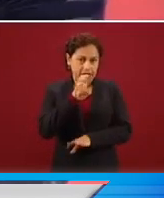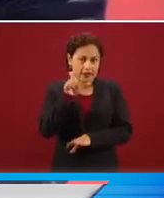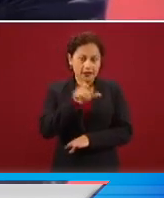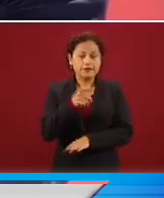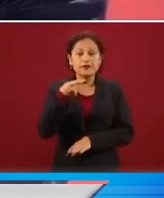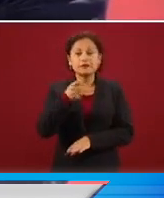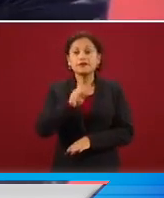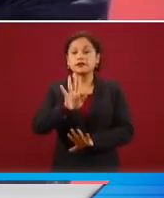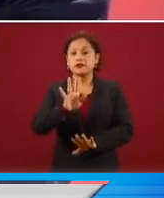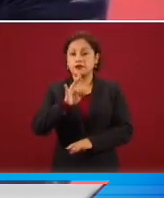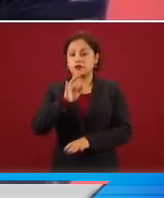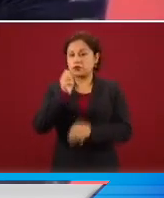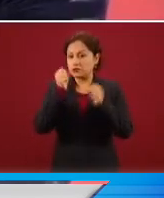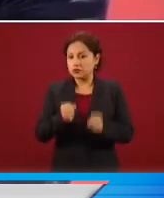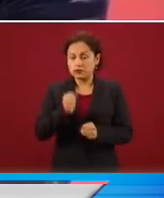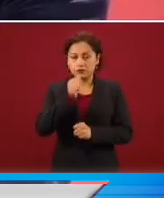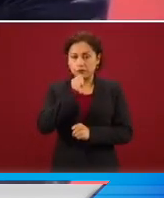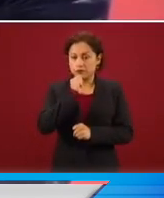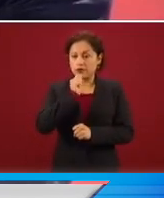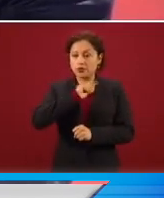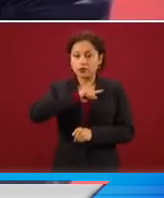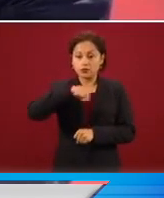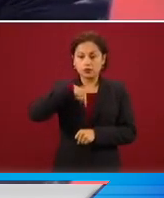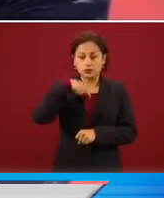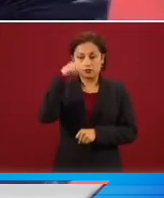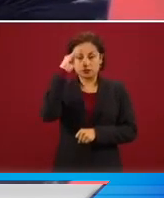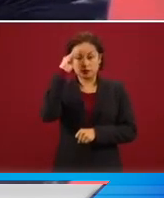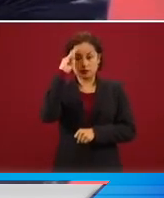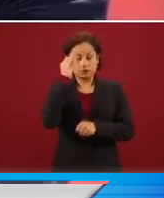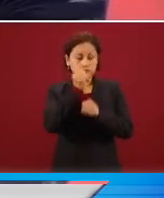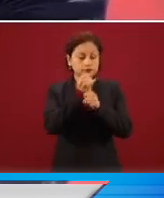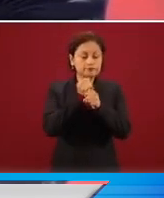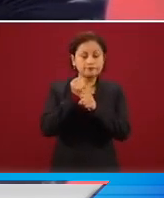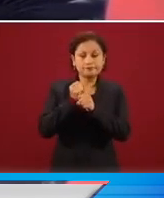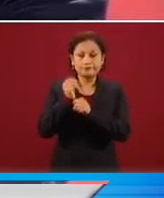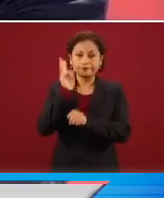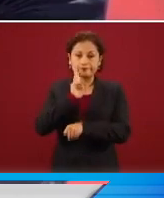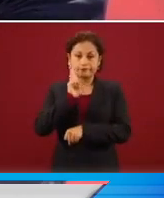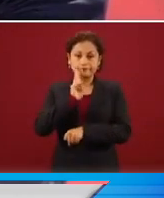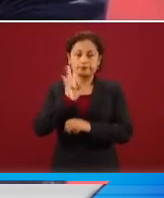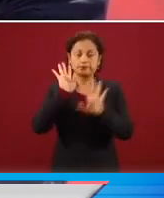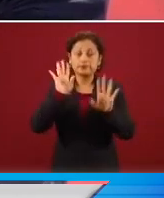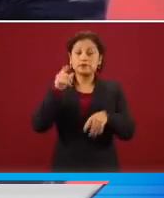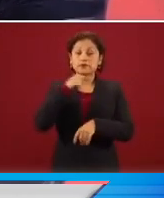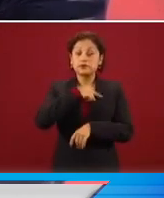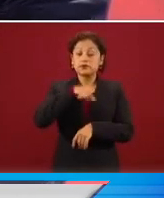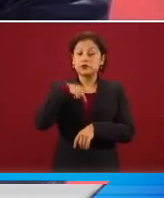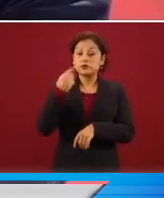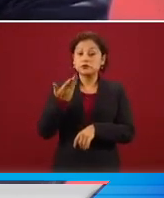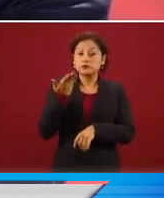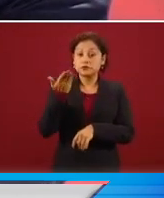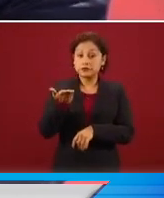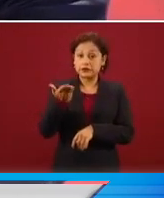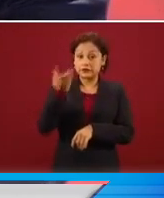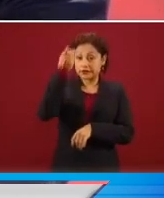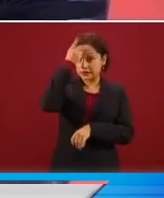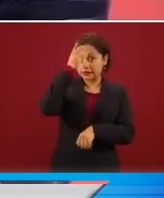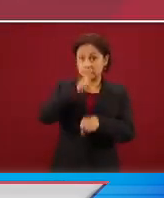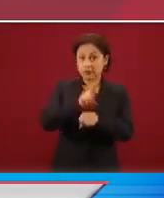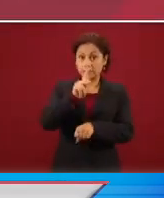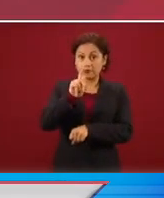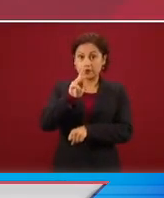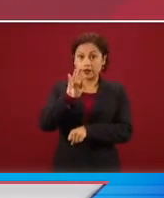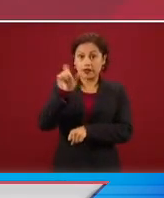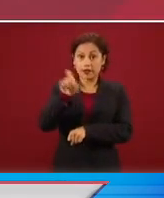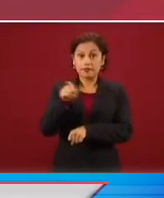menciona que la historia del avión no comenzó con su venta. Comenzó con el gobierno faraónico en el que sus monarcas, en ese momento Felipe Calderón, se